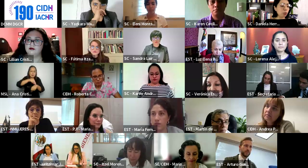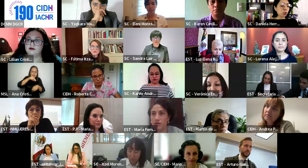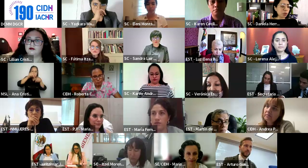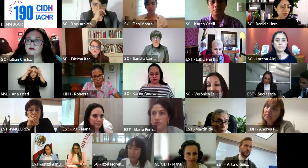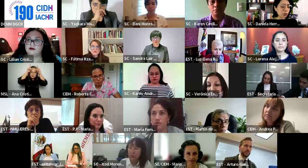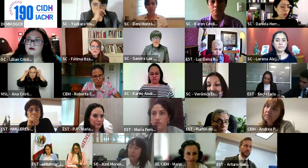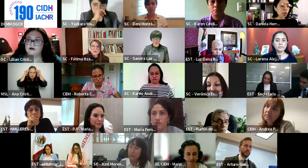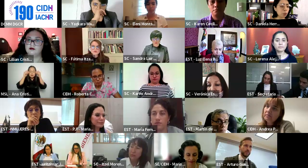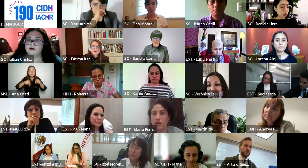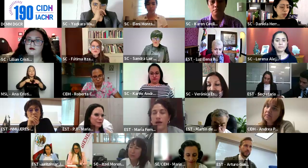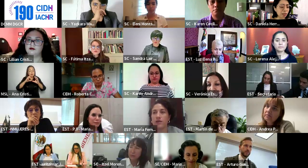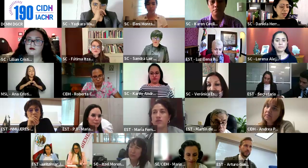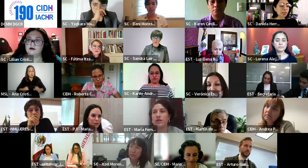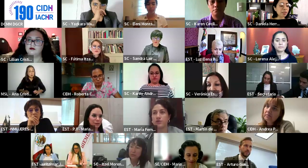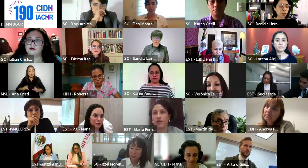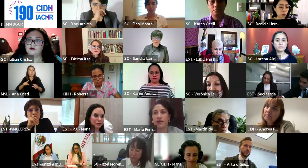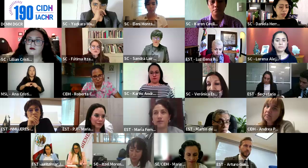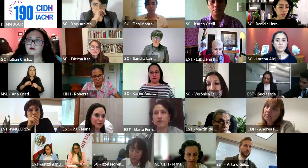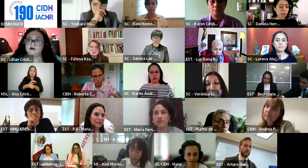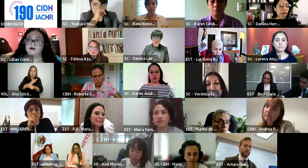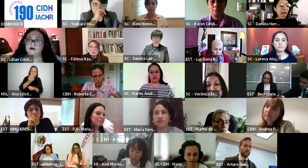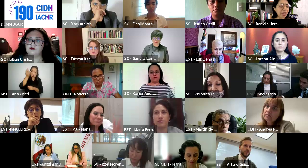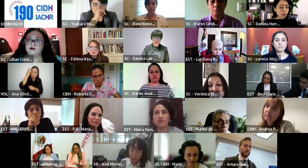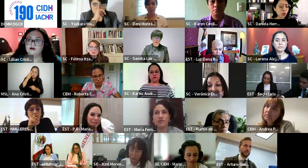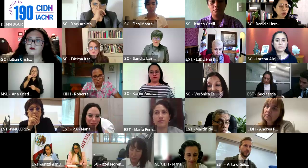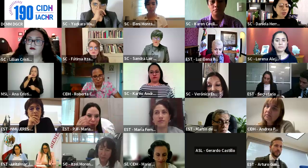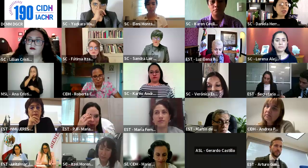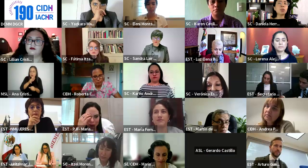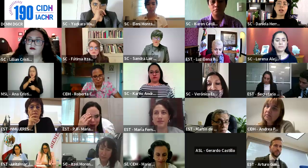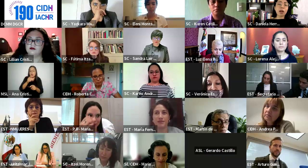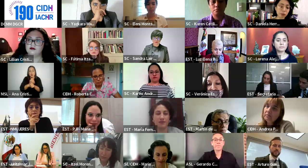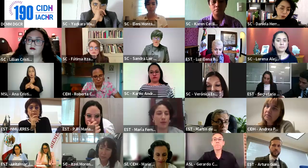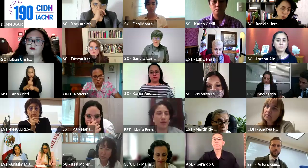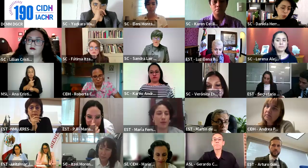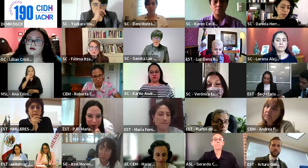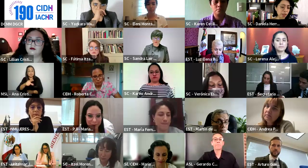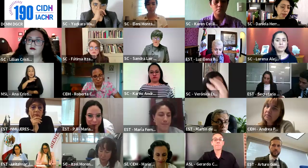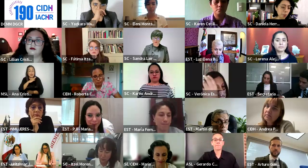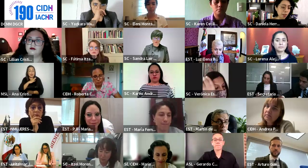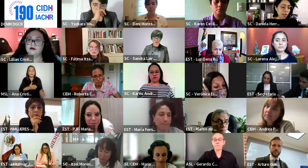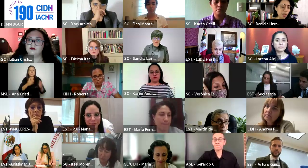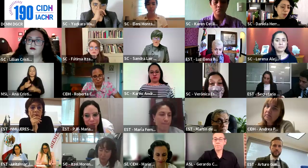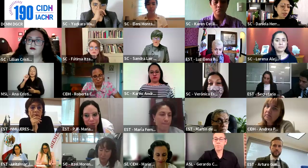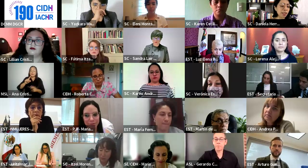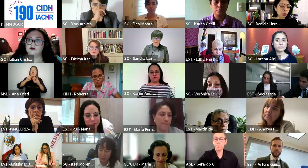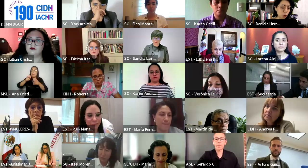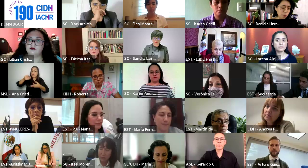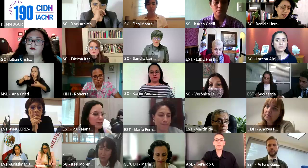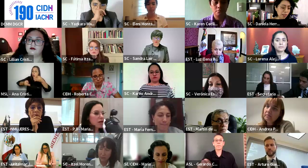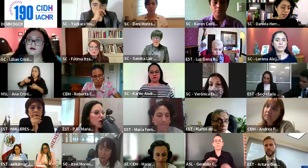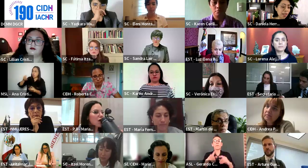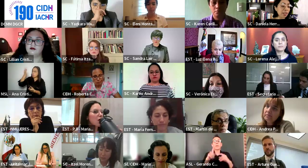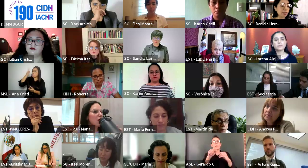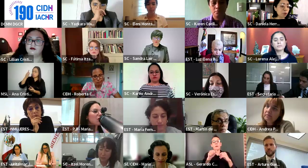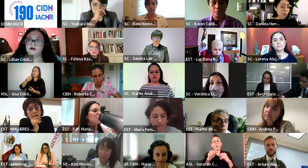incluyendo abuso físico, emocional y sexual. A esto se suma la coacción jurídica, la violencia